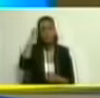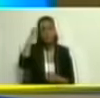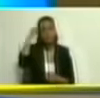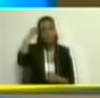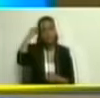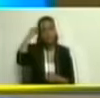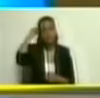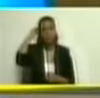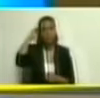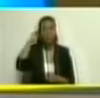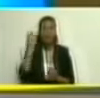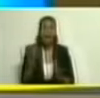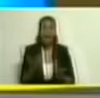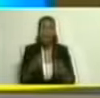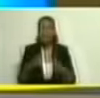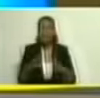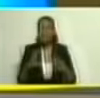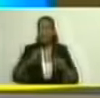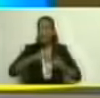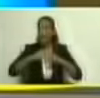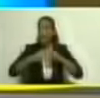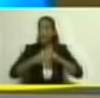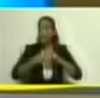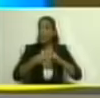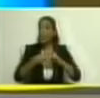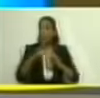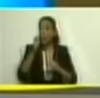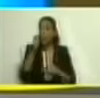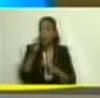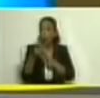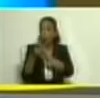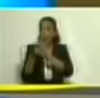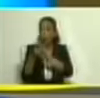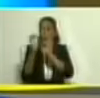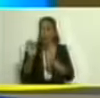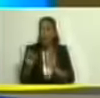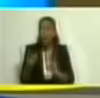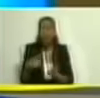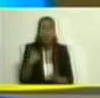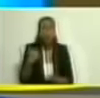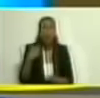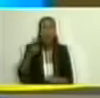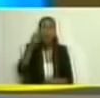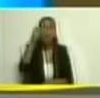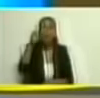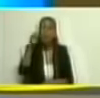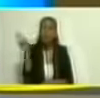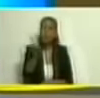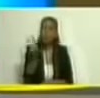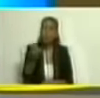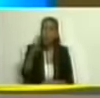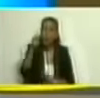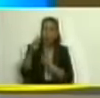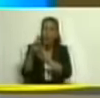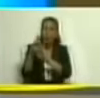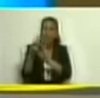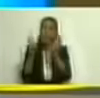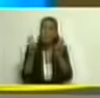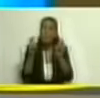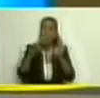Tenemos el capítulo más completo que tenga cualquier constitución del planeta sobre este